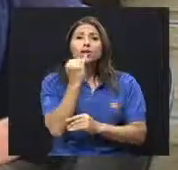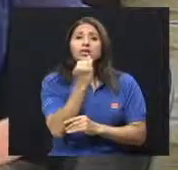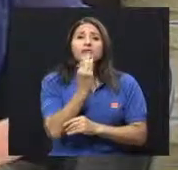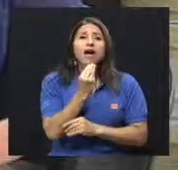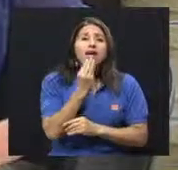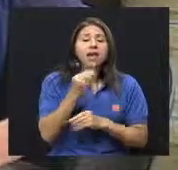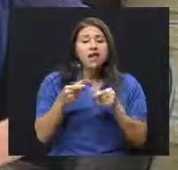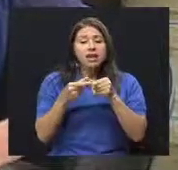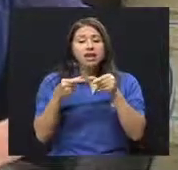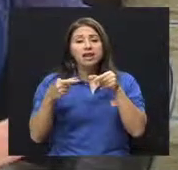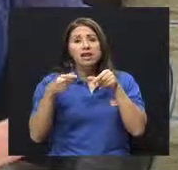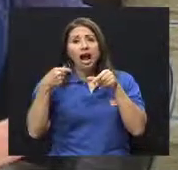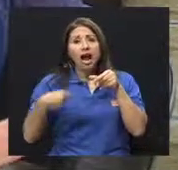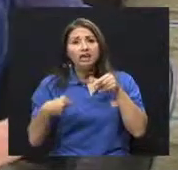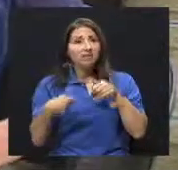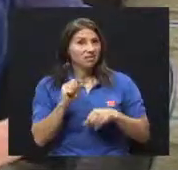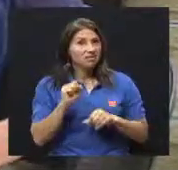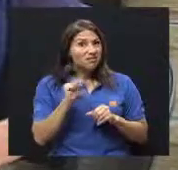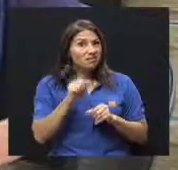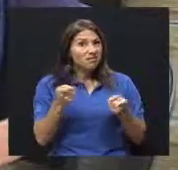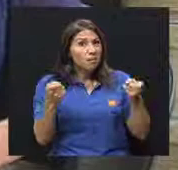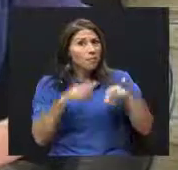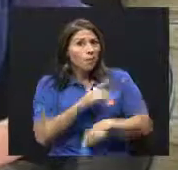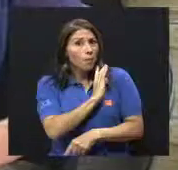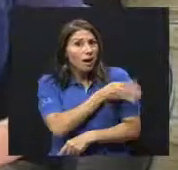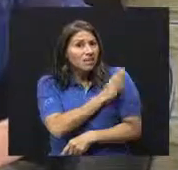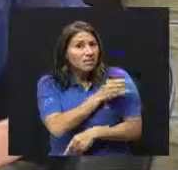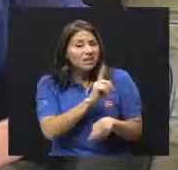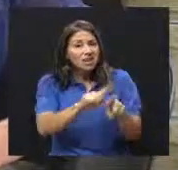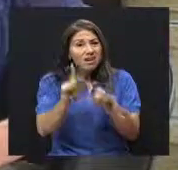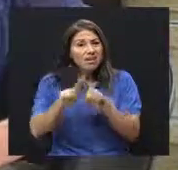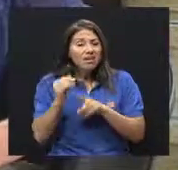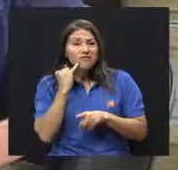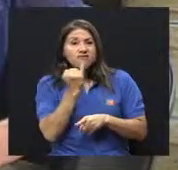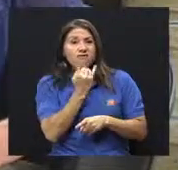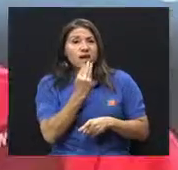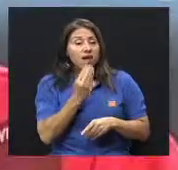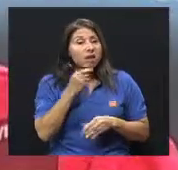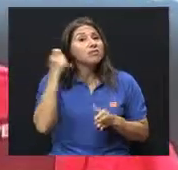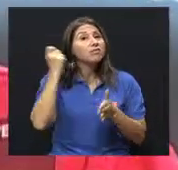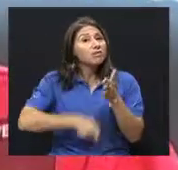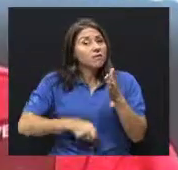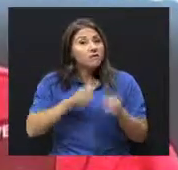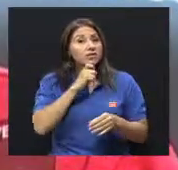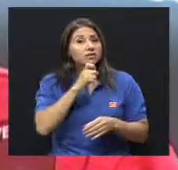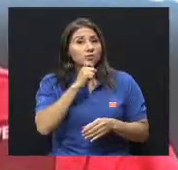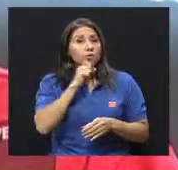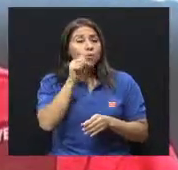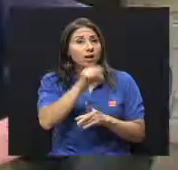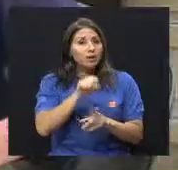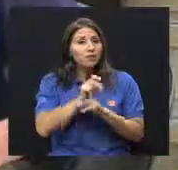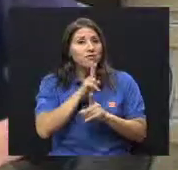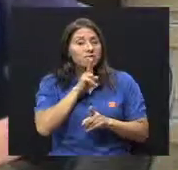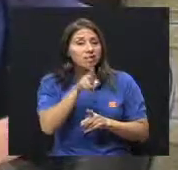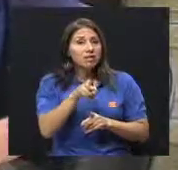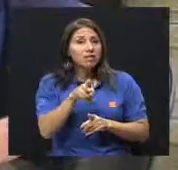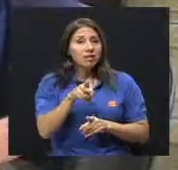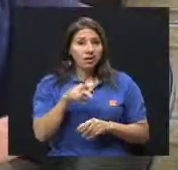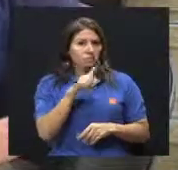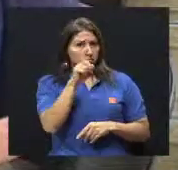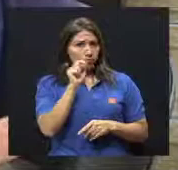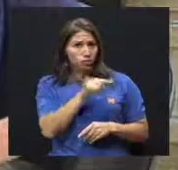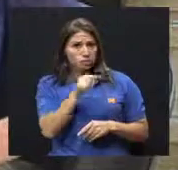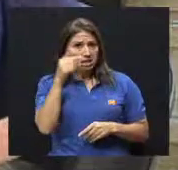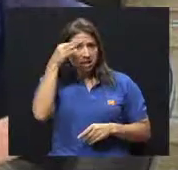verdad? Palestina, Israel, uh-huh. Que es muy duro, ¿verdad? Todo lo que está pasando ahí. Y en tu caso, ¿vos crees que sí, Jimena,